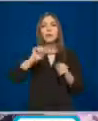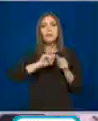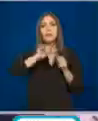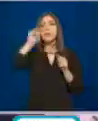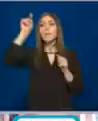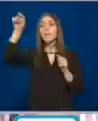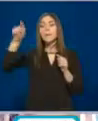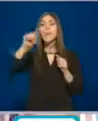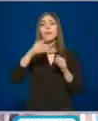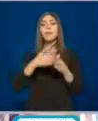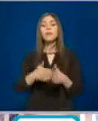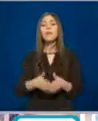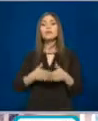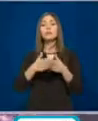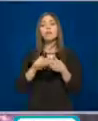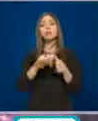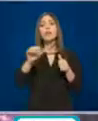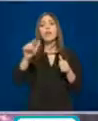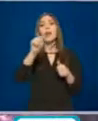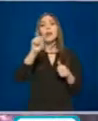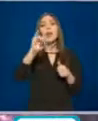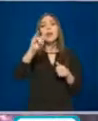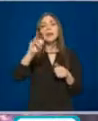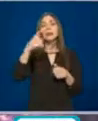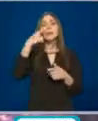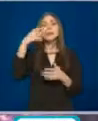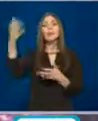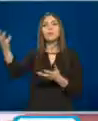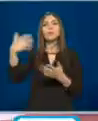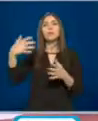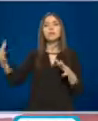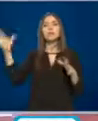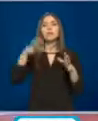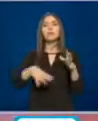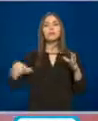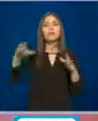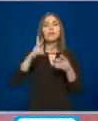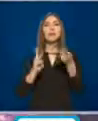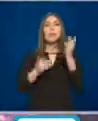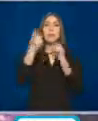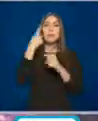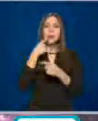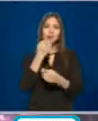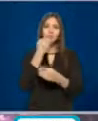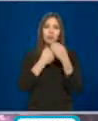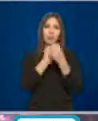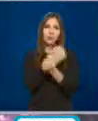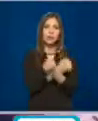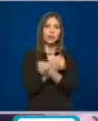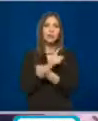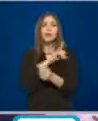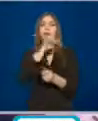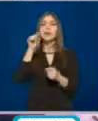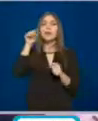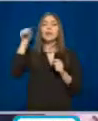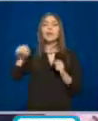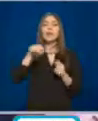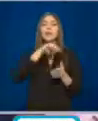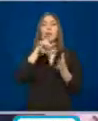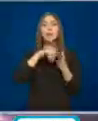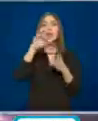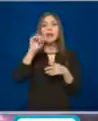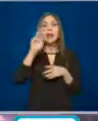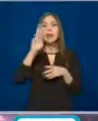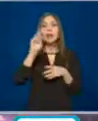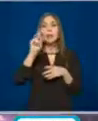las plantas, ¿no? Ok. Pues resulta que la tempestad le toca en el Cabo de Hornos, No en puede Tierra de ser. Fuego, y tiene